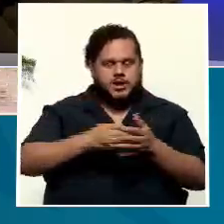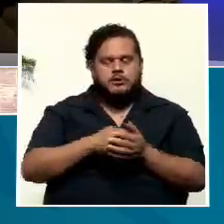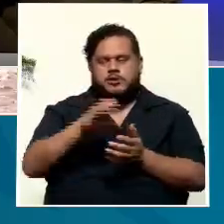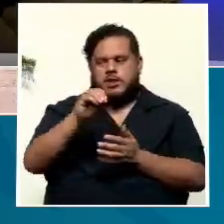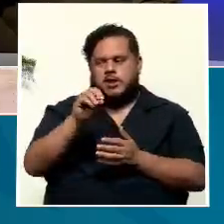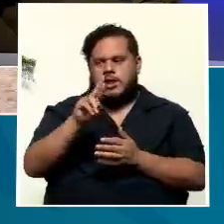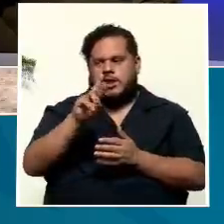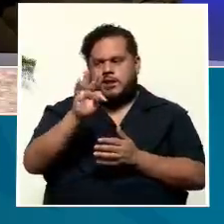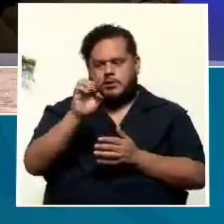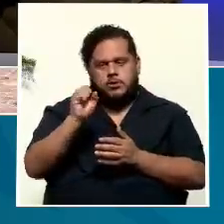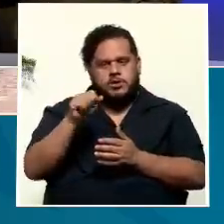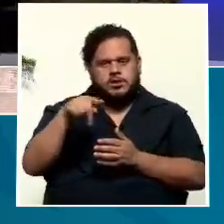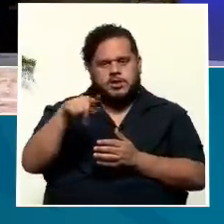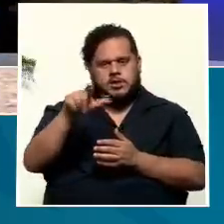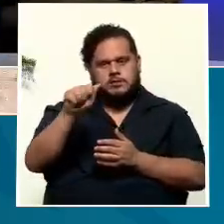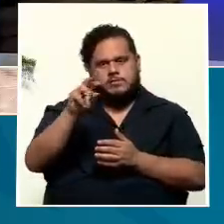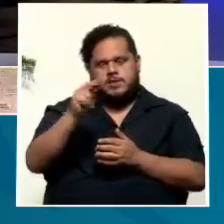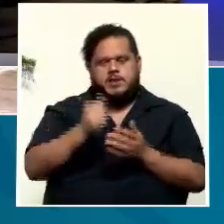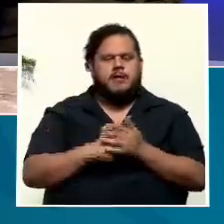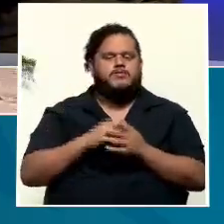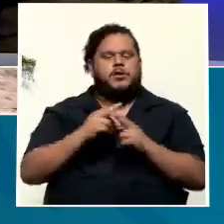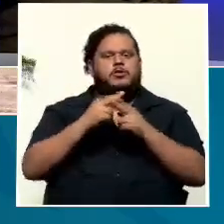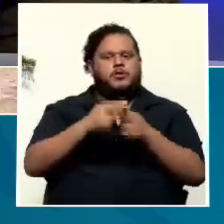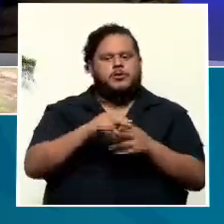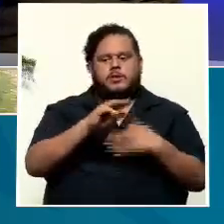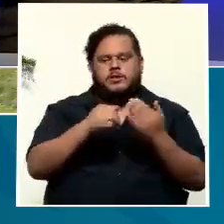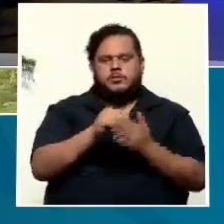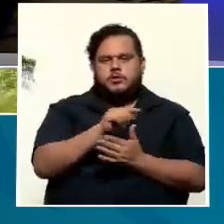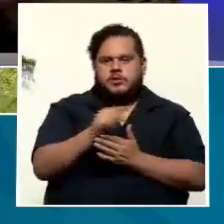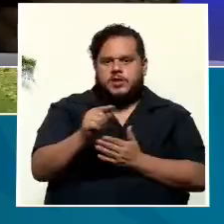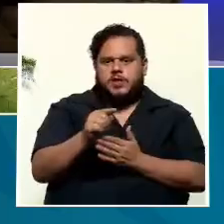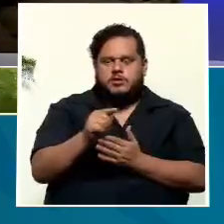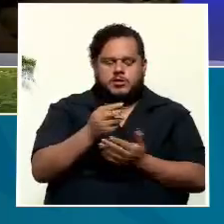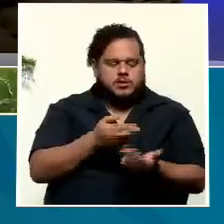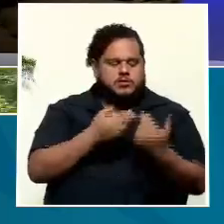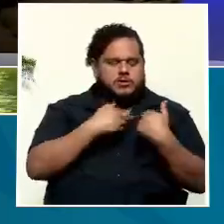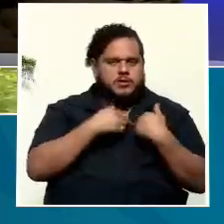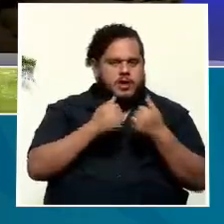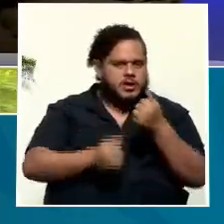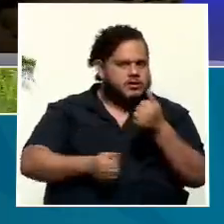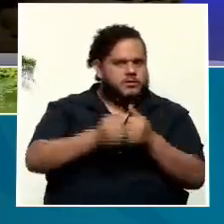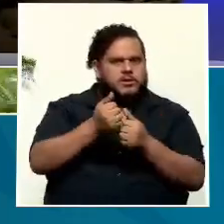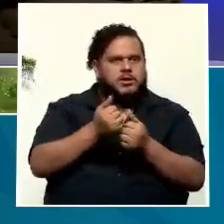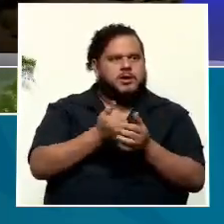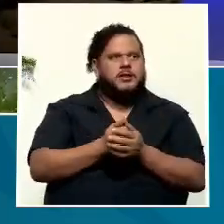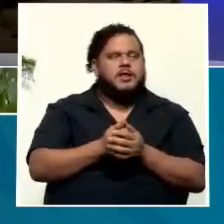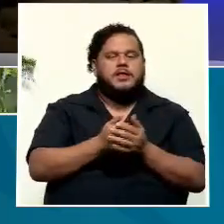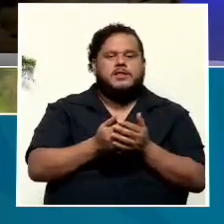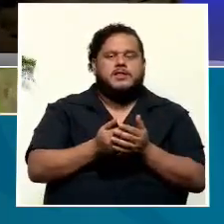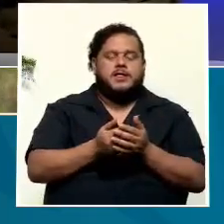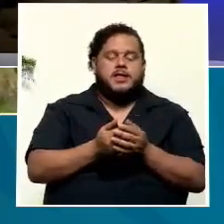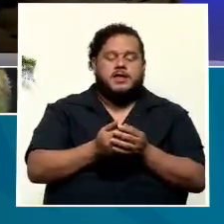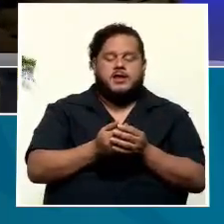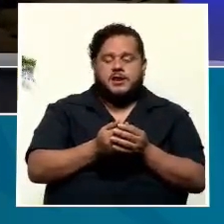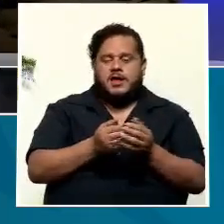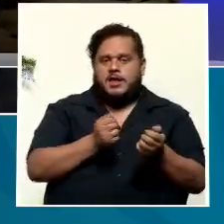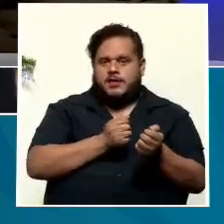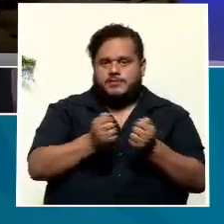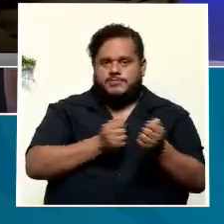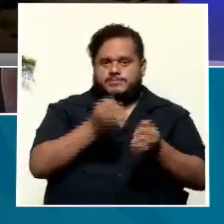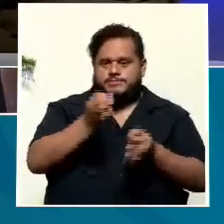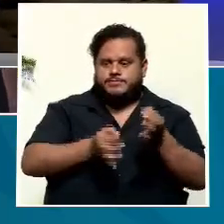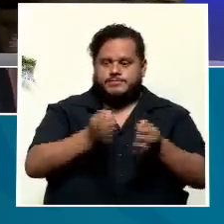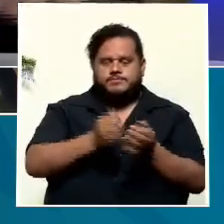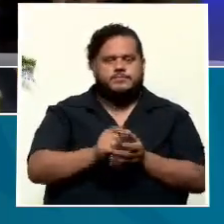los nombran directamente a todos estos cargos superiores de la Administración de Justicia. En